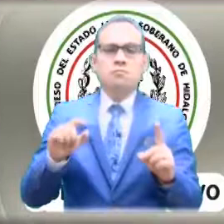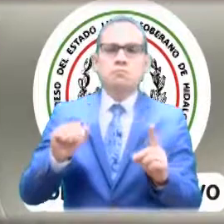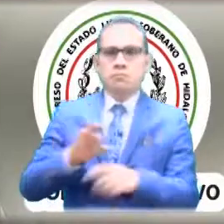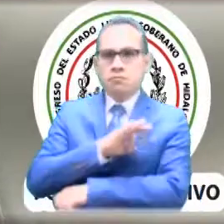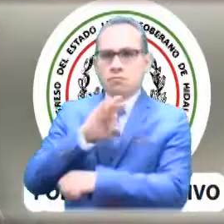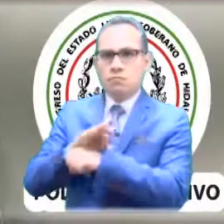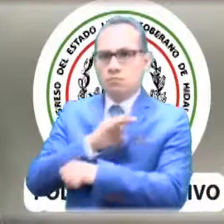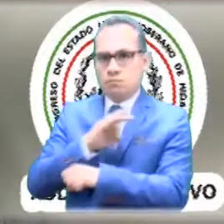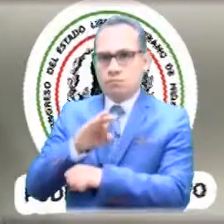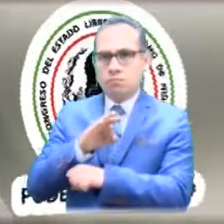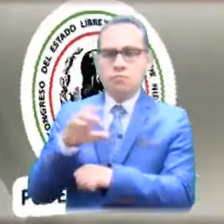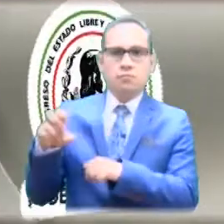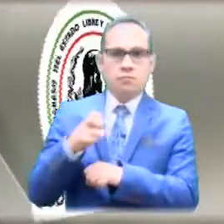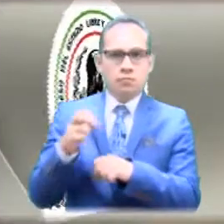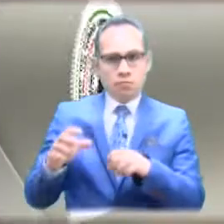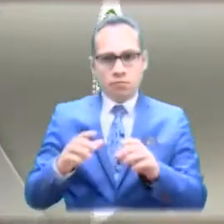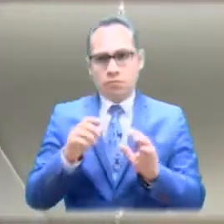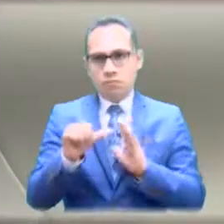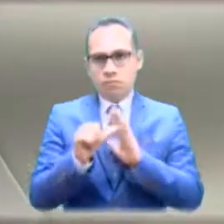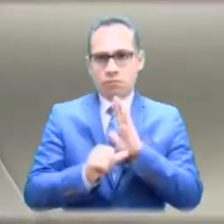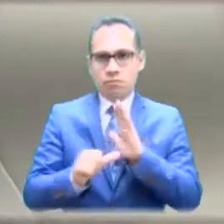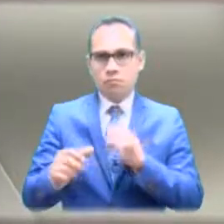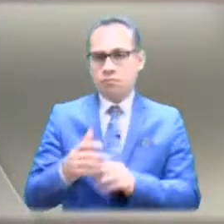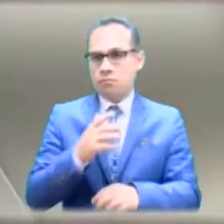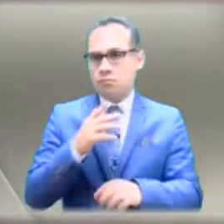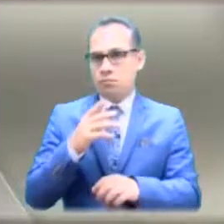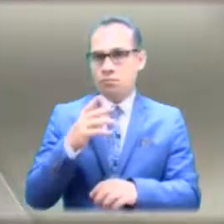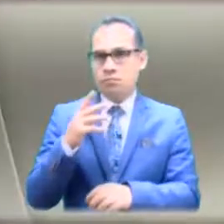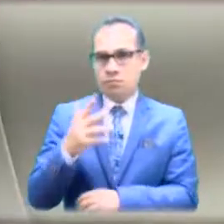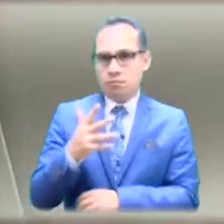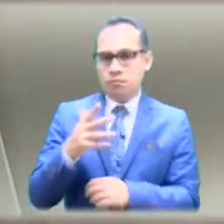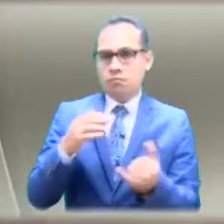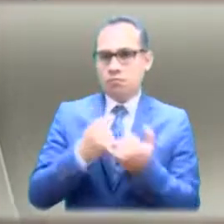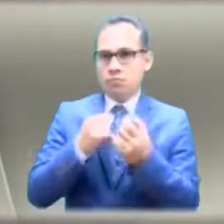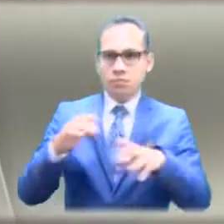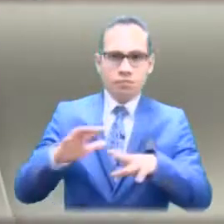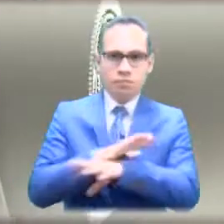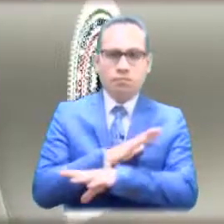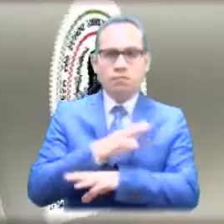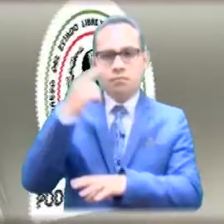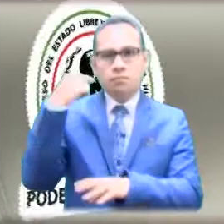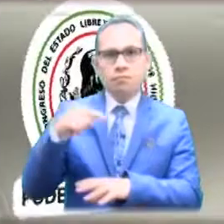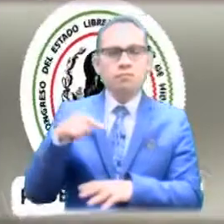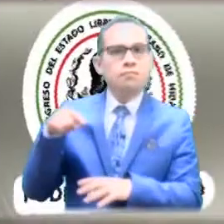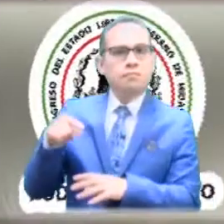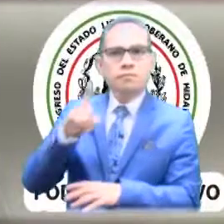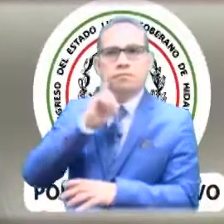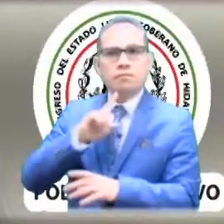reformándose el artículo 5 a efecto de señalar en las definiciones de violencia la